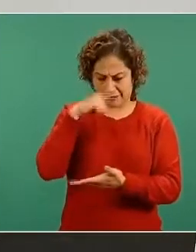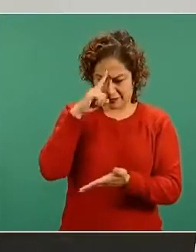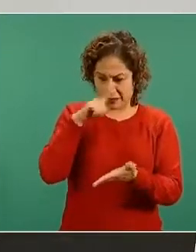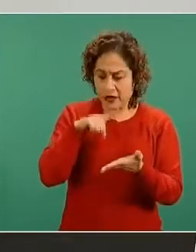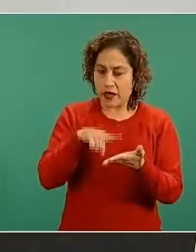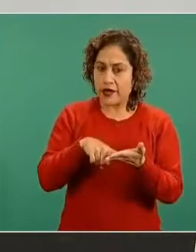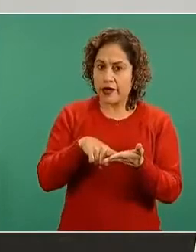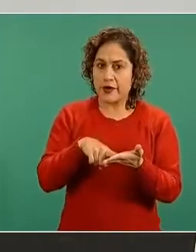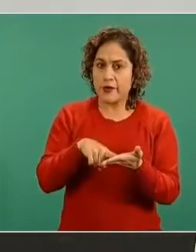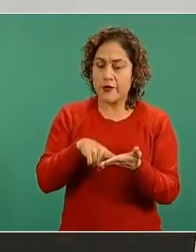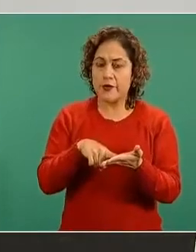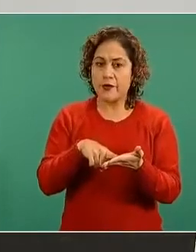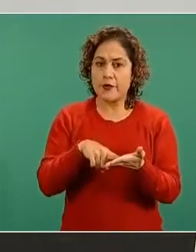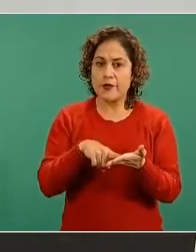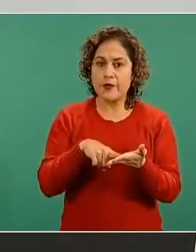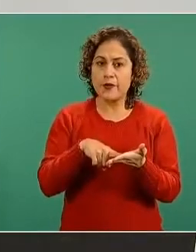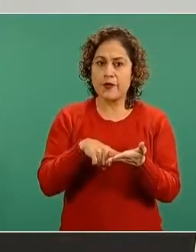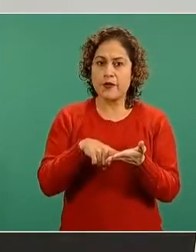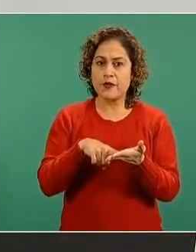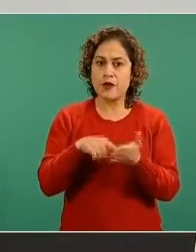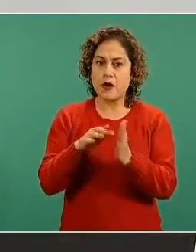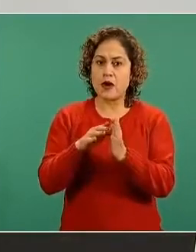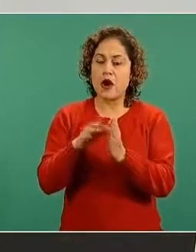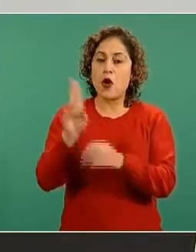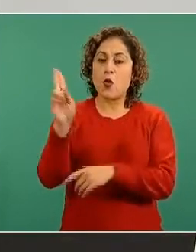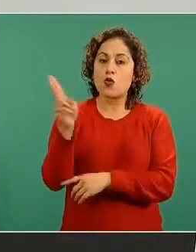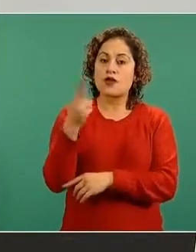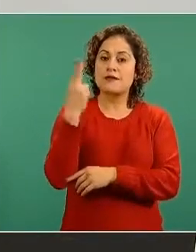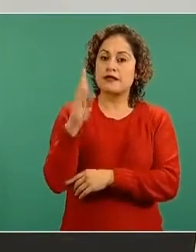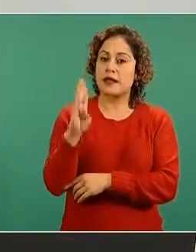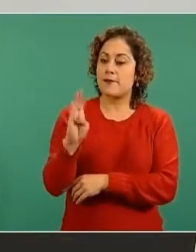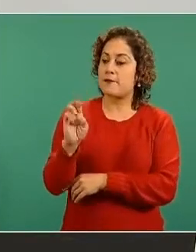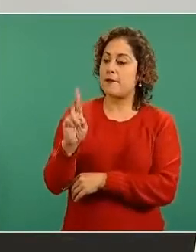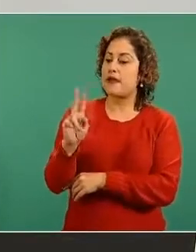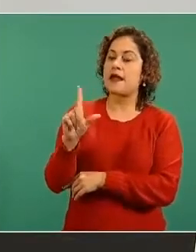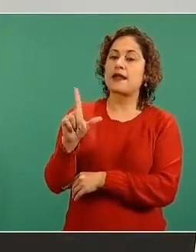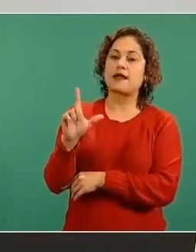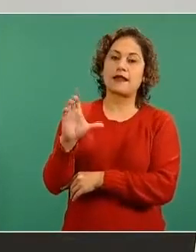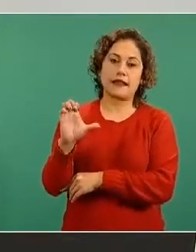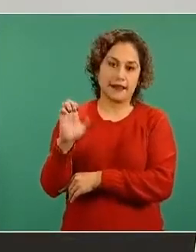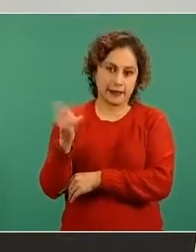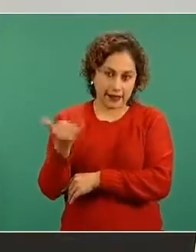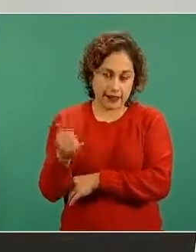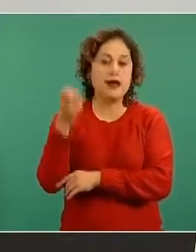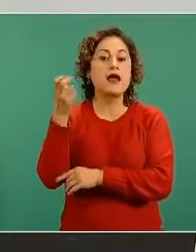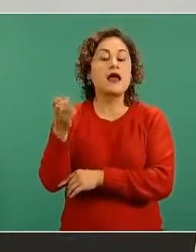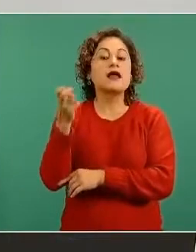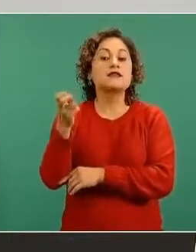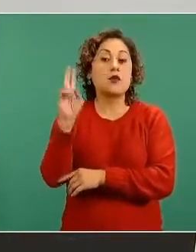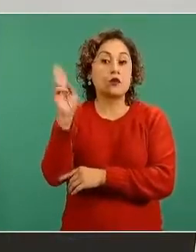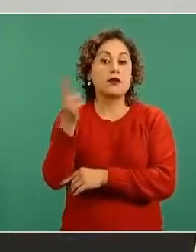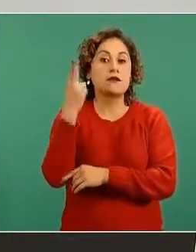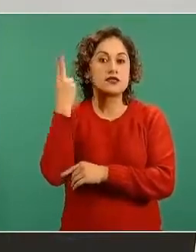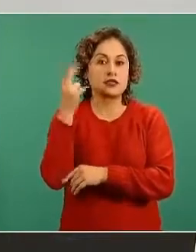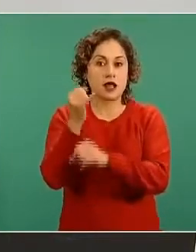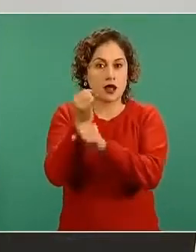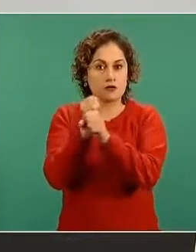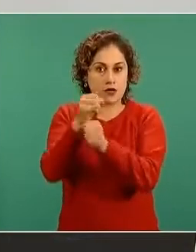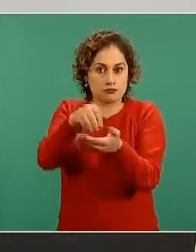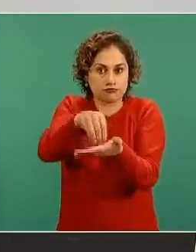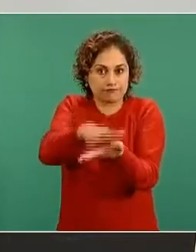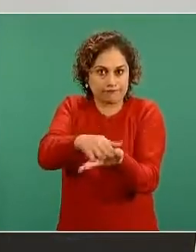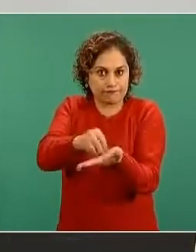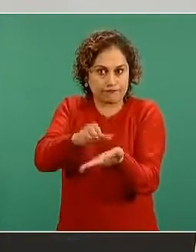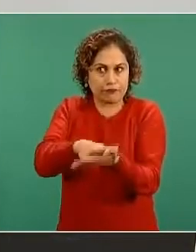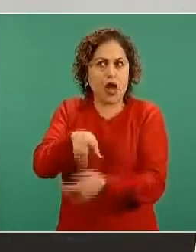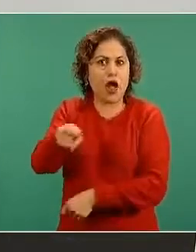fue Berkeley, la universidad, que planteó varios escenarios que aquí también planteamos sobre